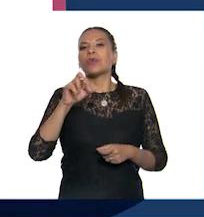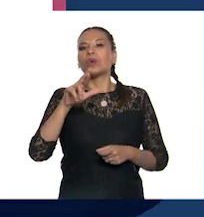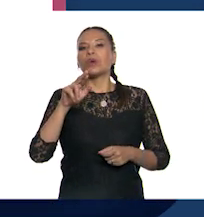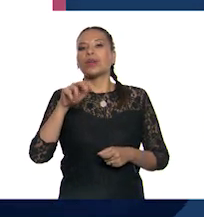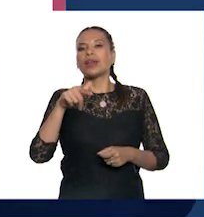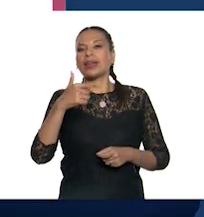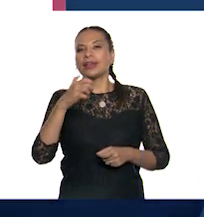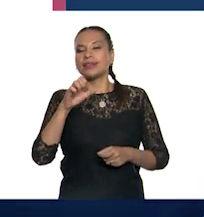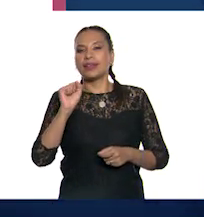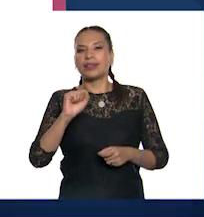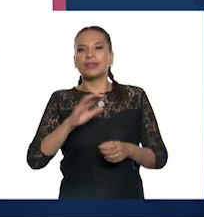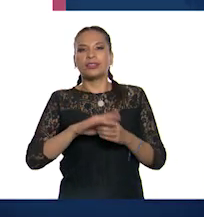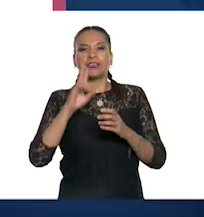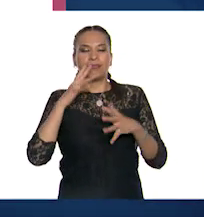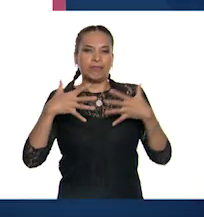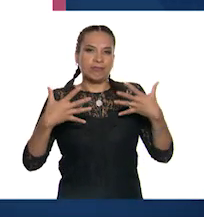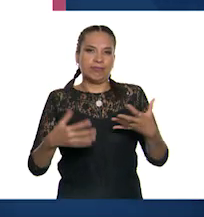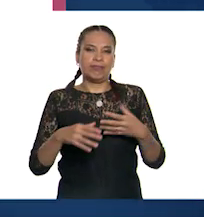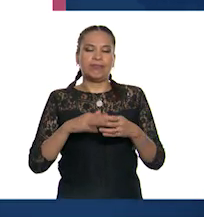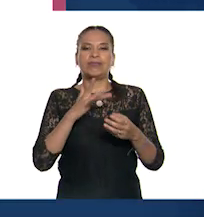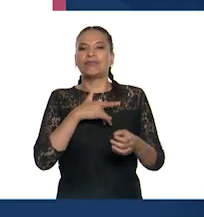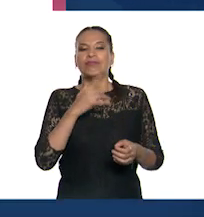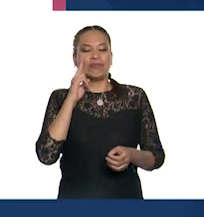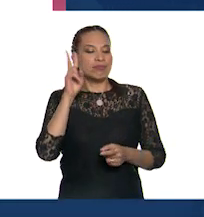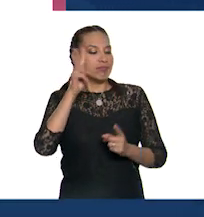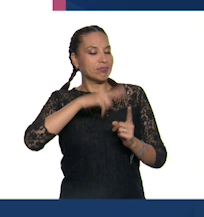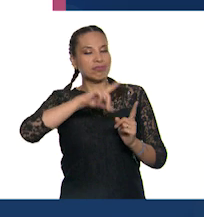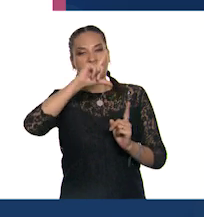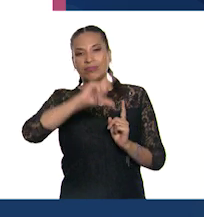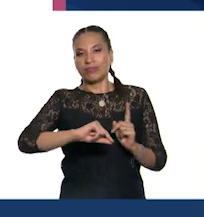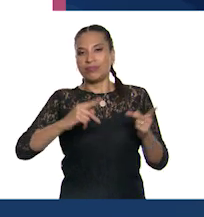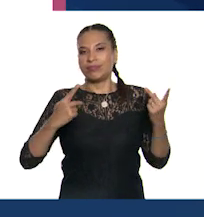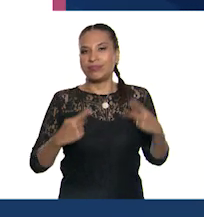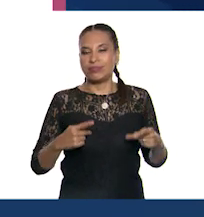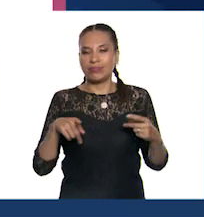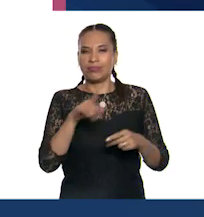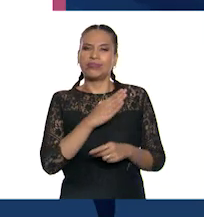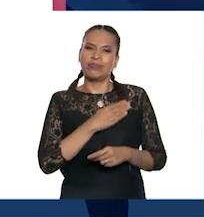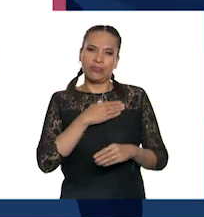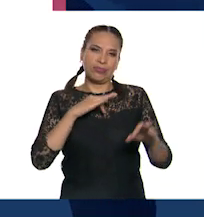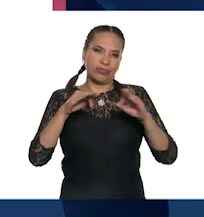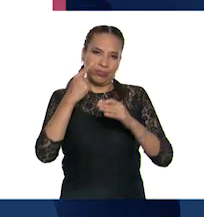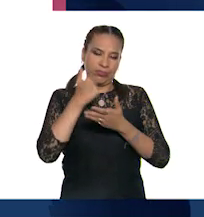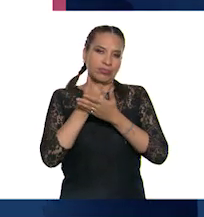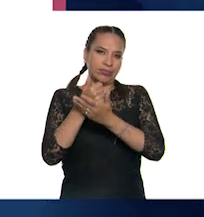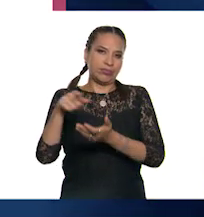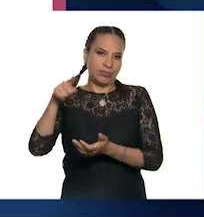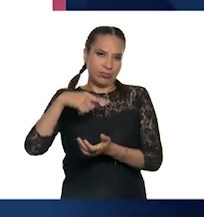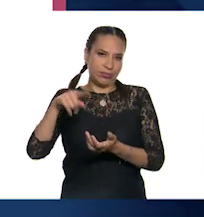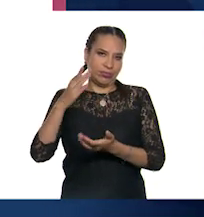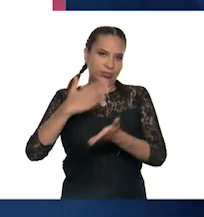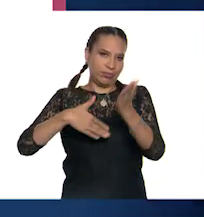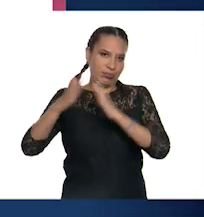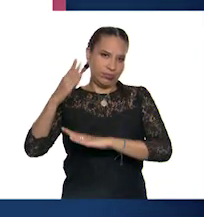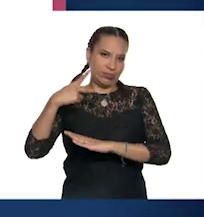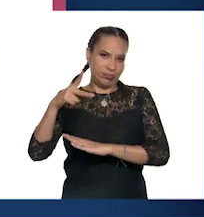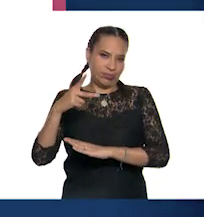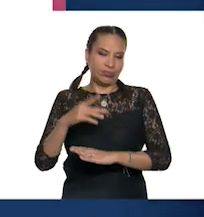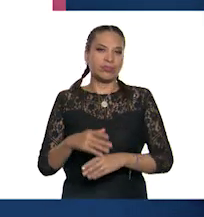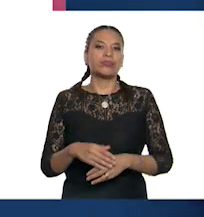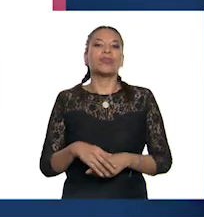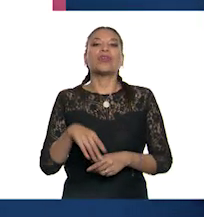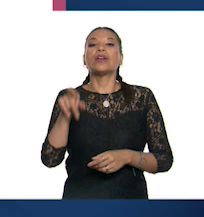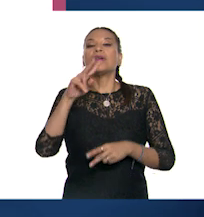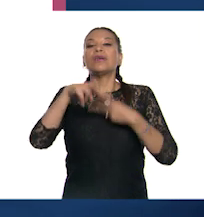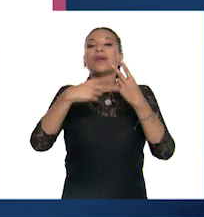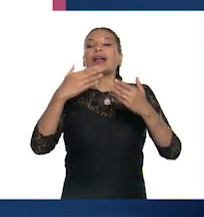redondos, satisfechos, lanzando miradas despreciativas a la plebe generosa que se sacrifica para ellos y sus queridas. Se dirigían